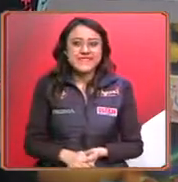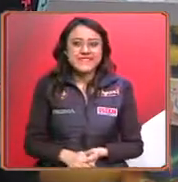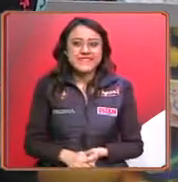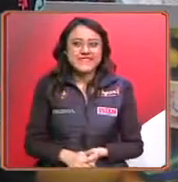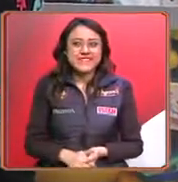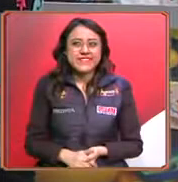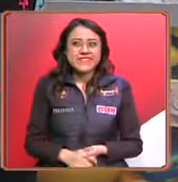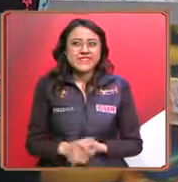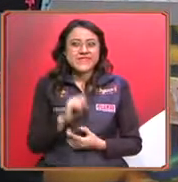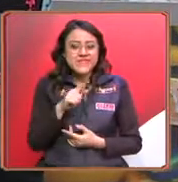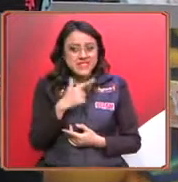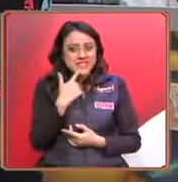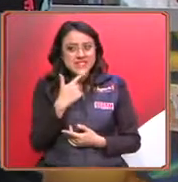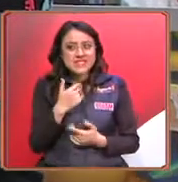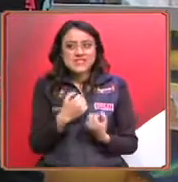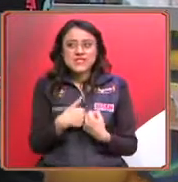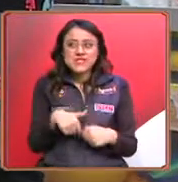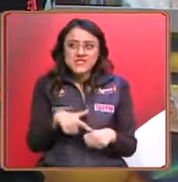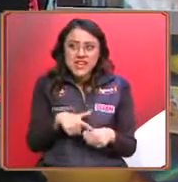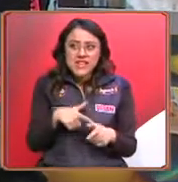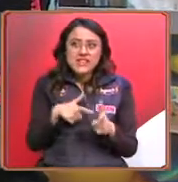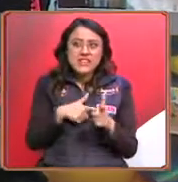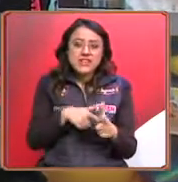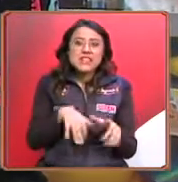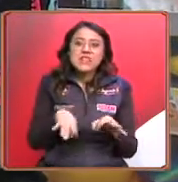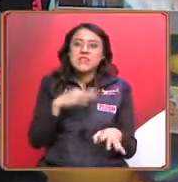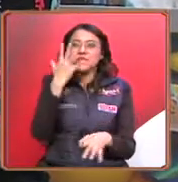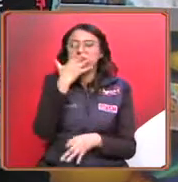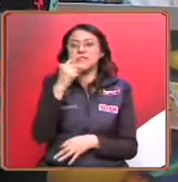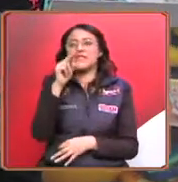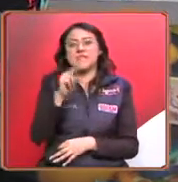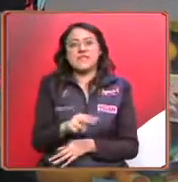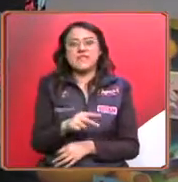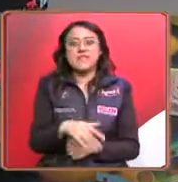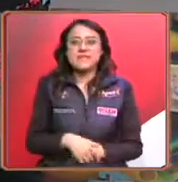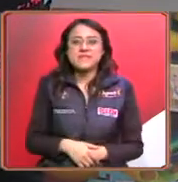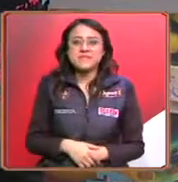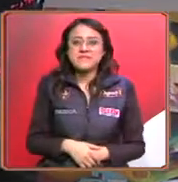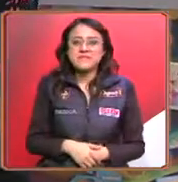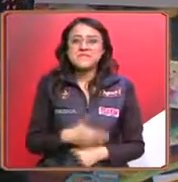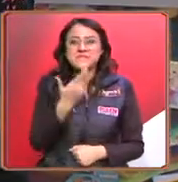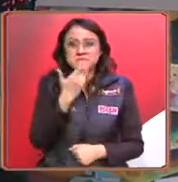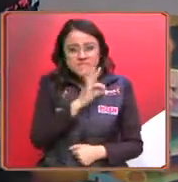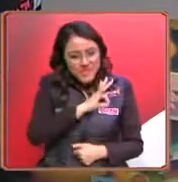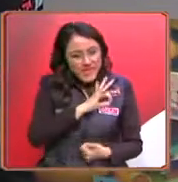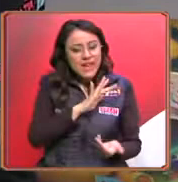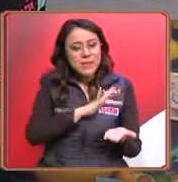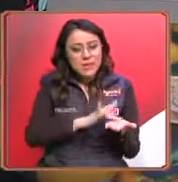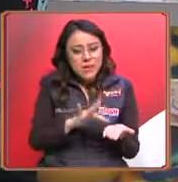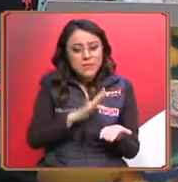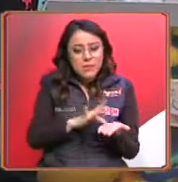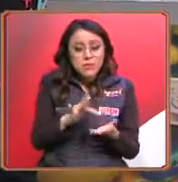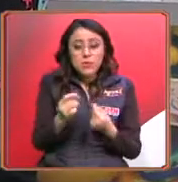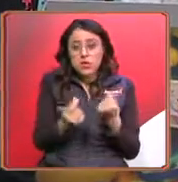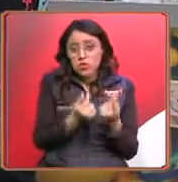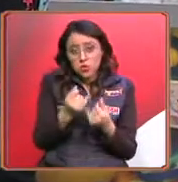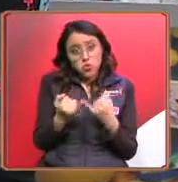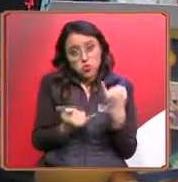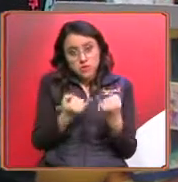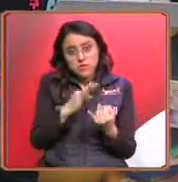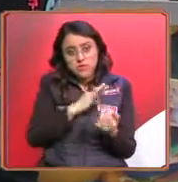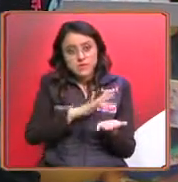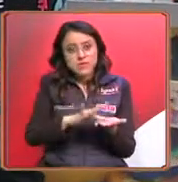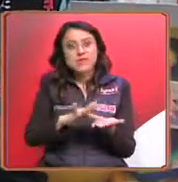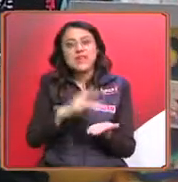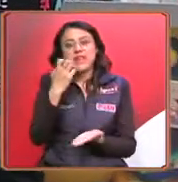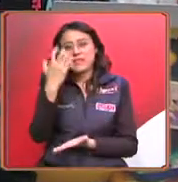esta labor de social que tienen ustedes tan padre, y pues un granito de arena con nosotros, los juguetes, ¿no? Claro, de